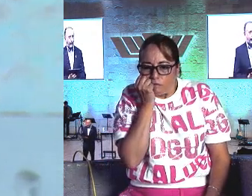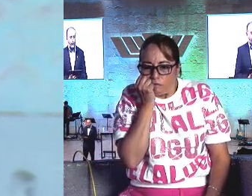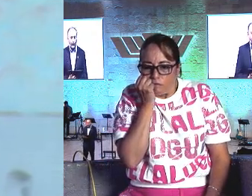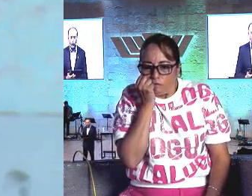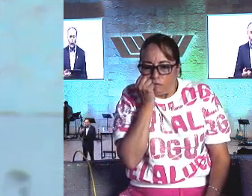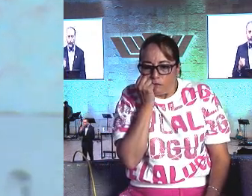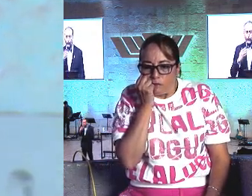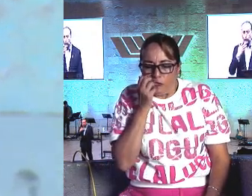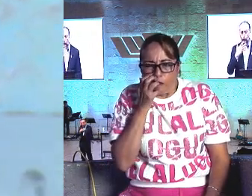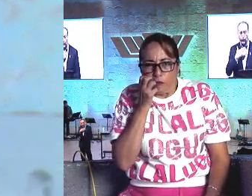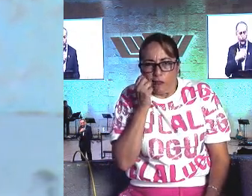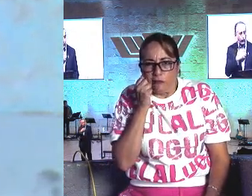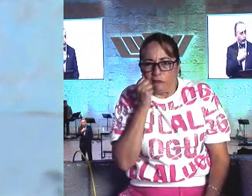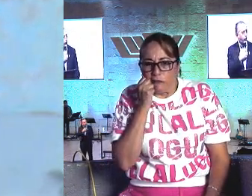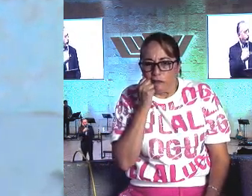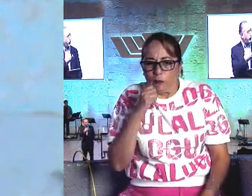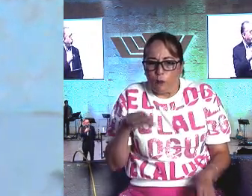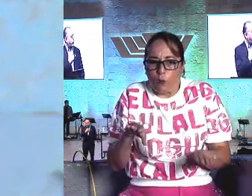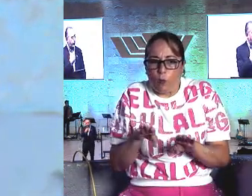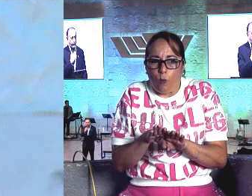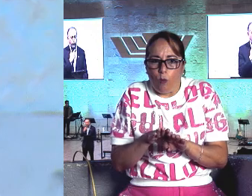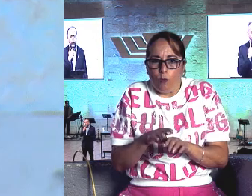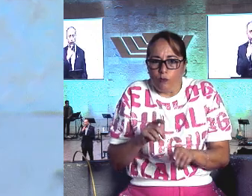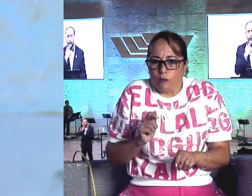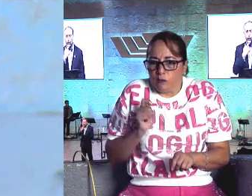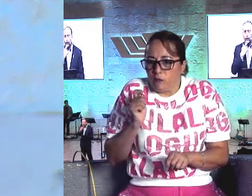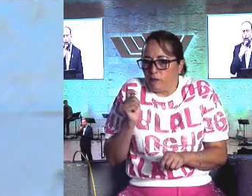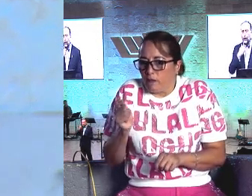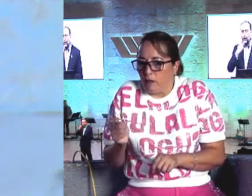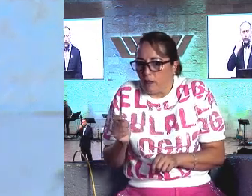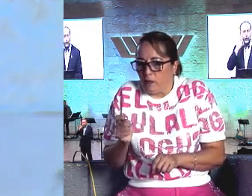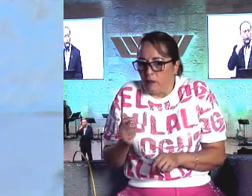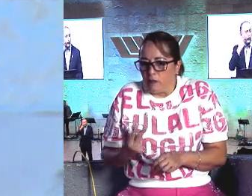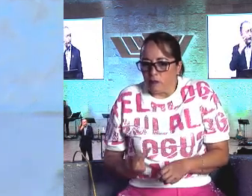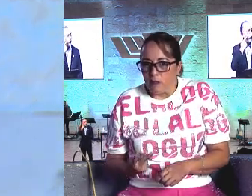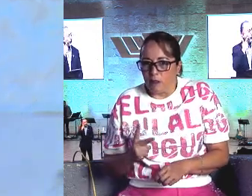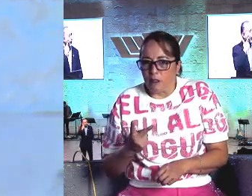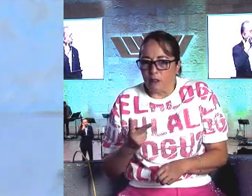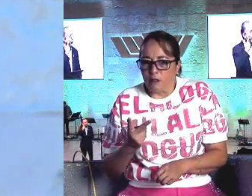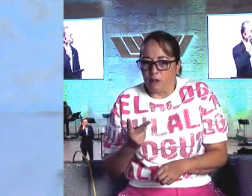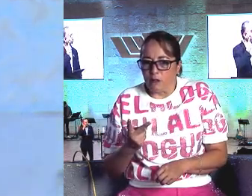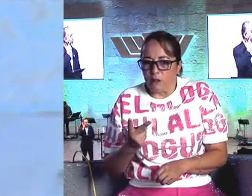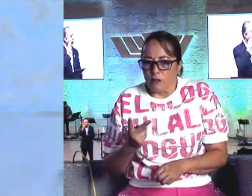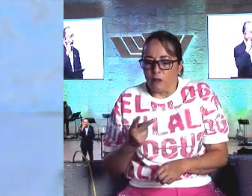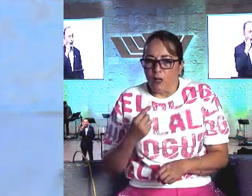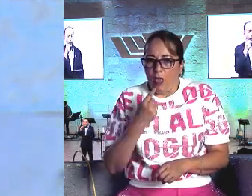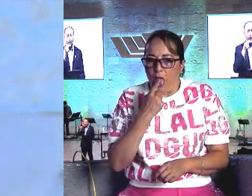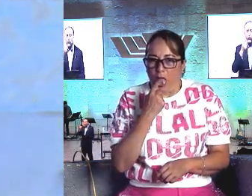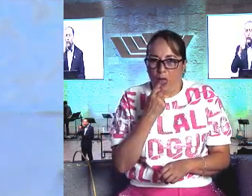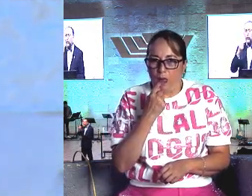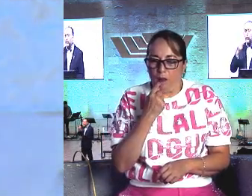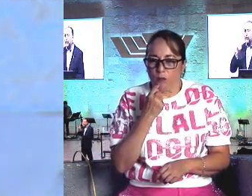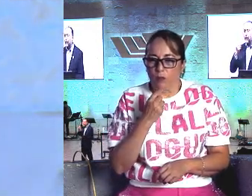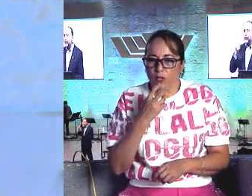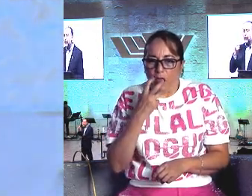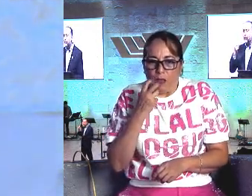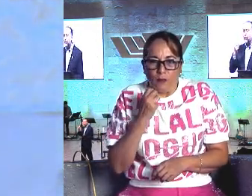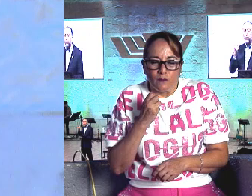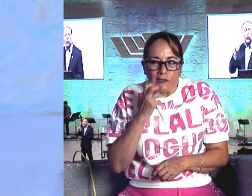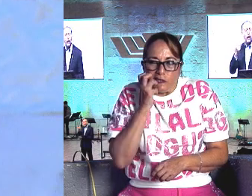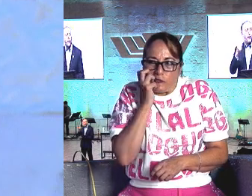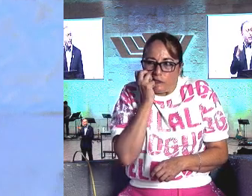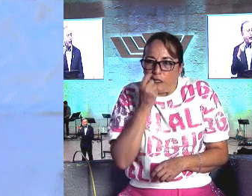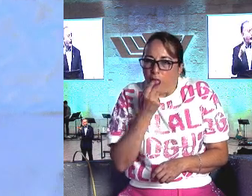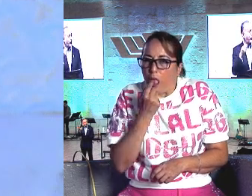La amargura se concibe como un concepto a raíz de que nuestras papilas gustativas pueden experimentar el